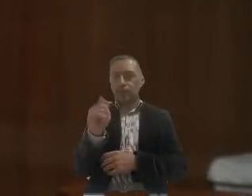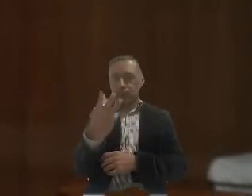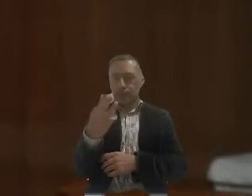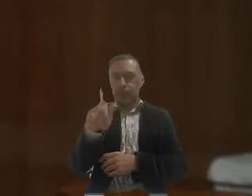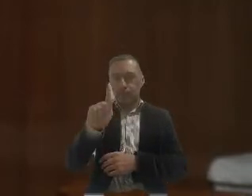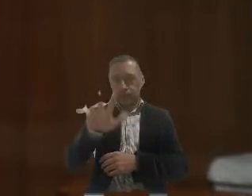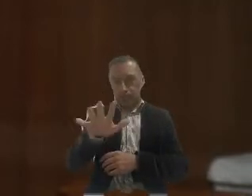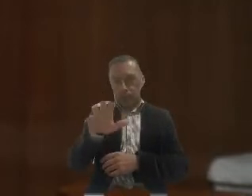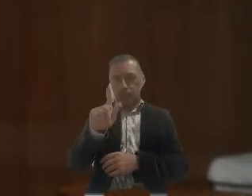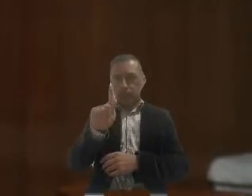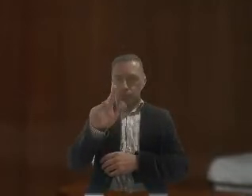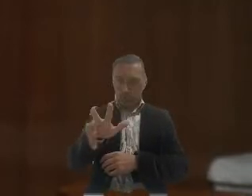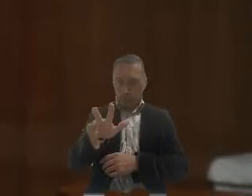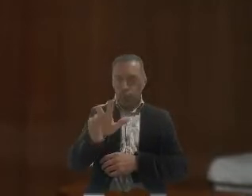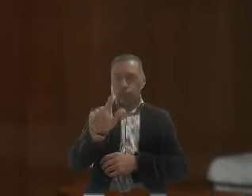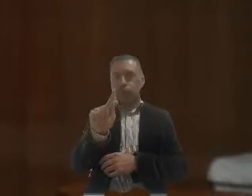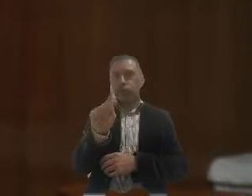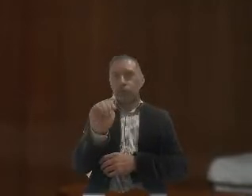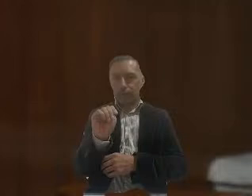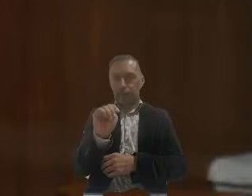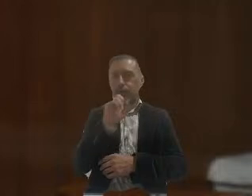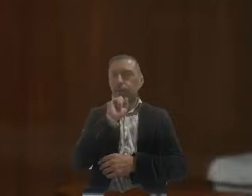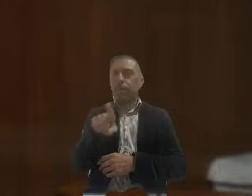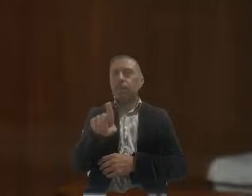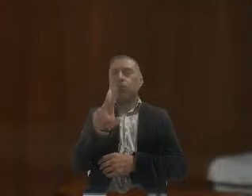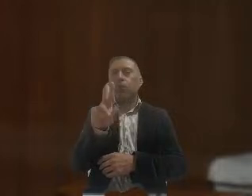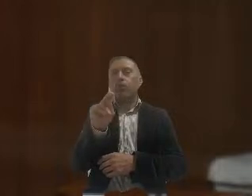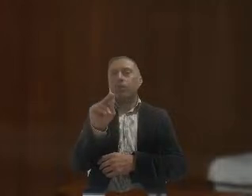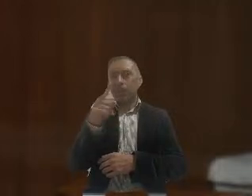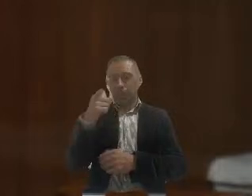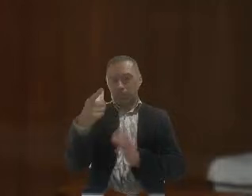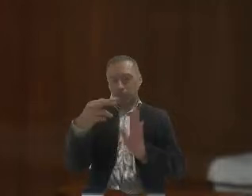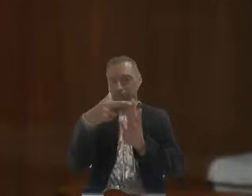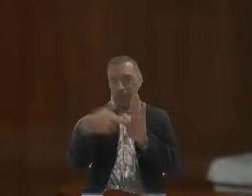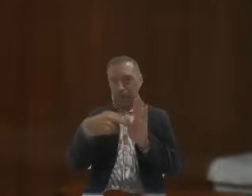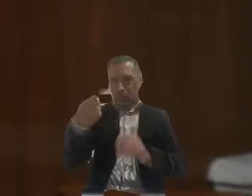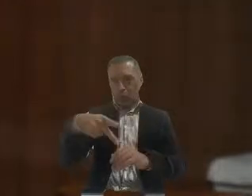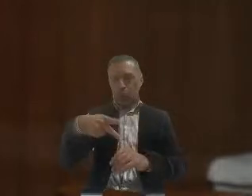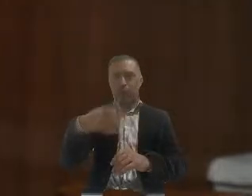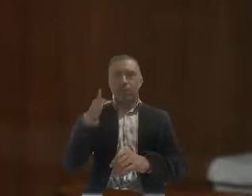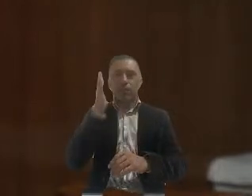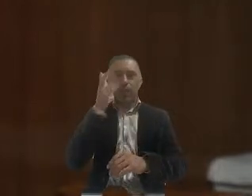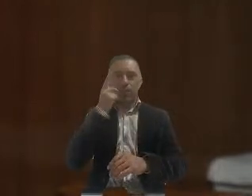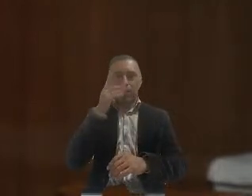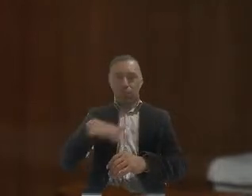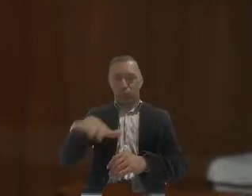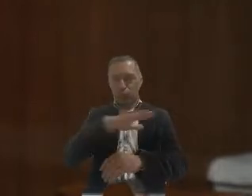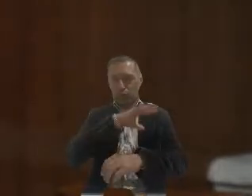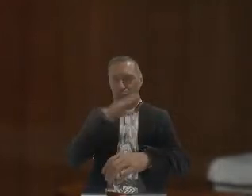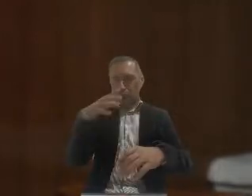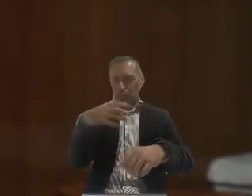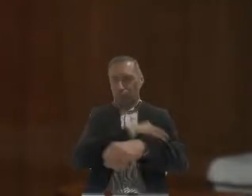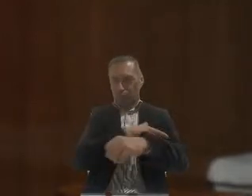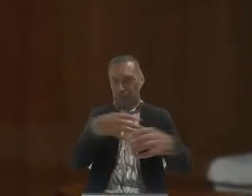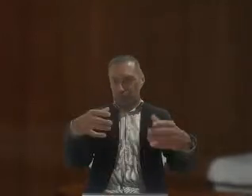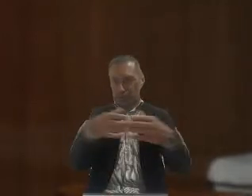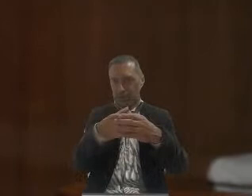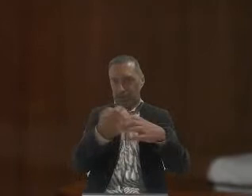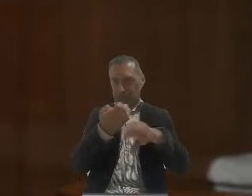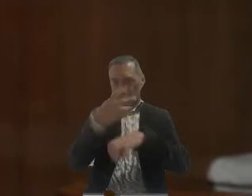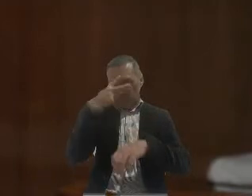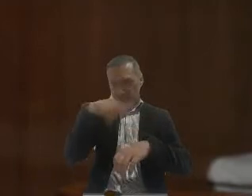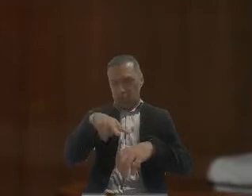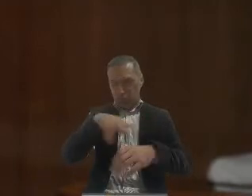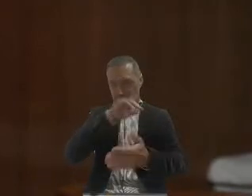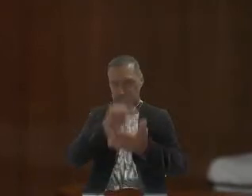75, 78 y 79 y 80 del Reglamento del Poder Legislativo del Estado Libre y Soberano de México, las y los integrantes